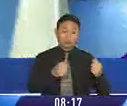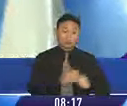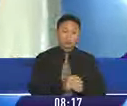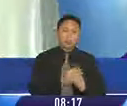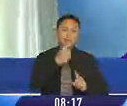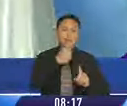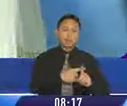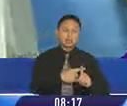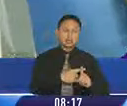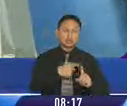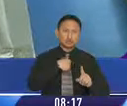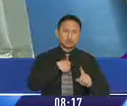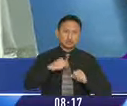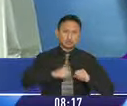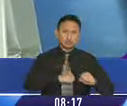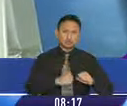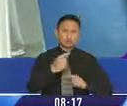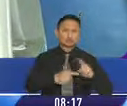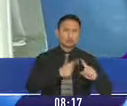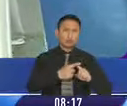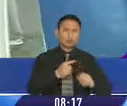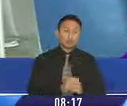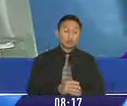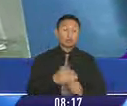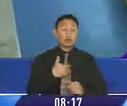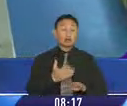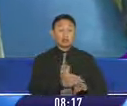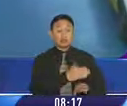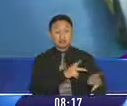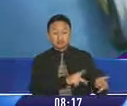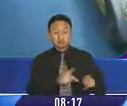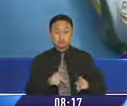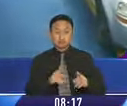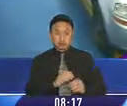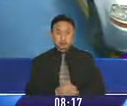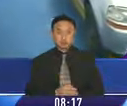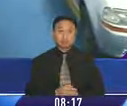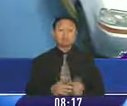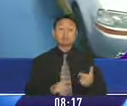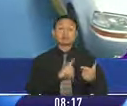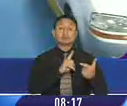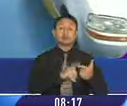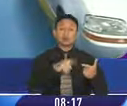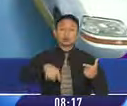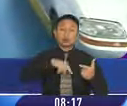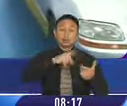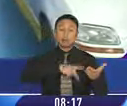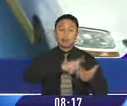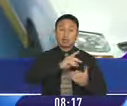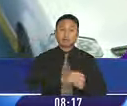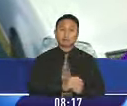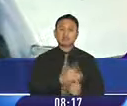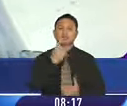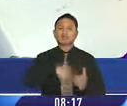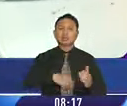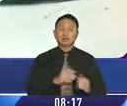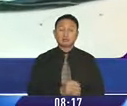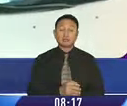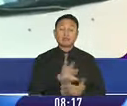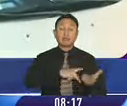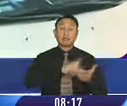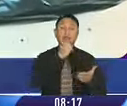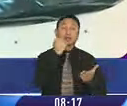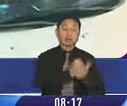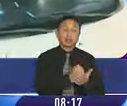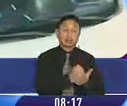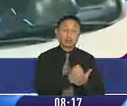el que nos corresponde hacer el trámite. Eso es algo que tenemos que planificar y organizarnos. Lo segundo, usted procede a hacer los pagos. ¿Qué debe pagar? El costo de la matrícula,